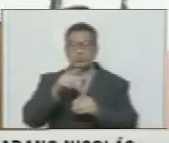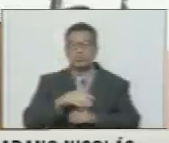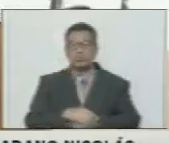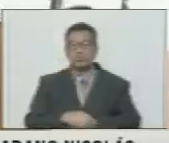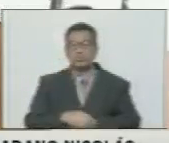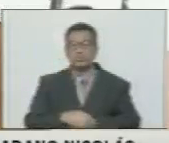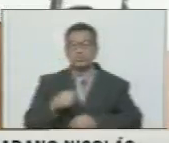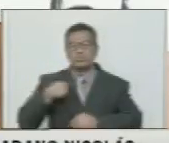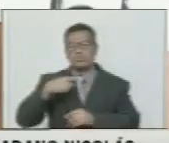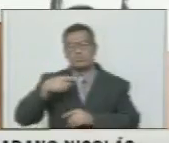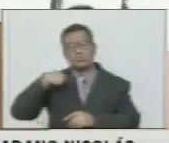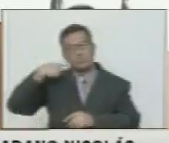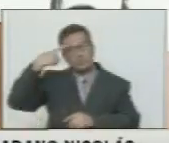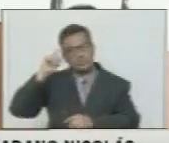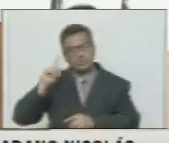santo,